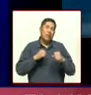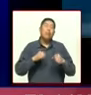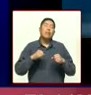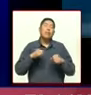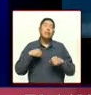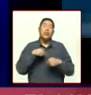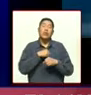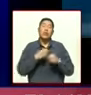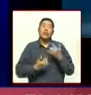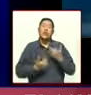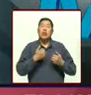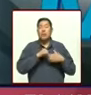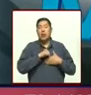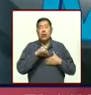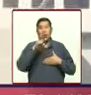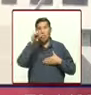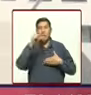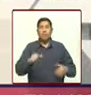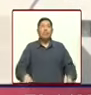Alma.